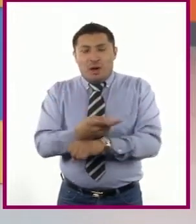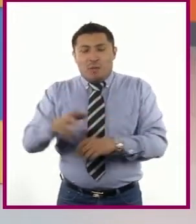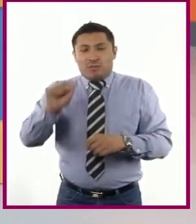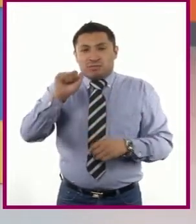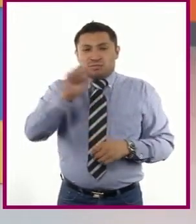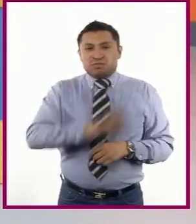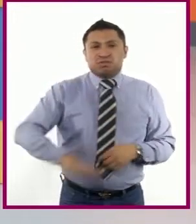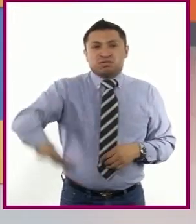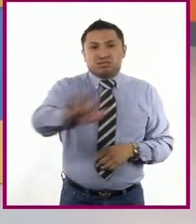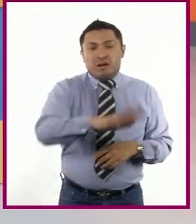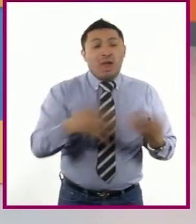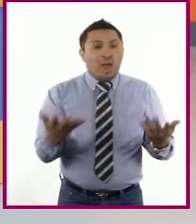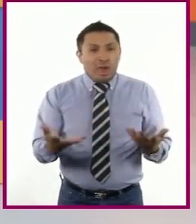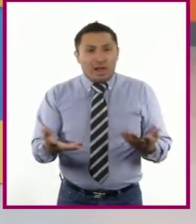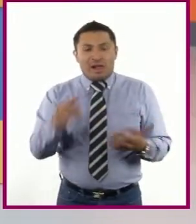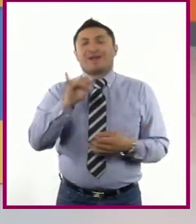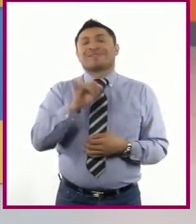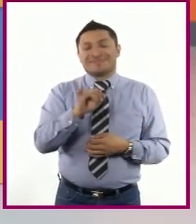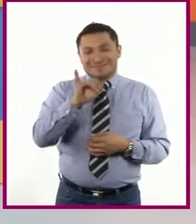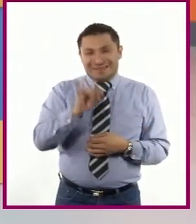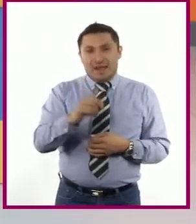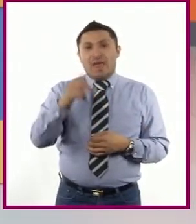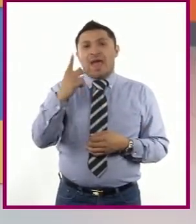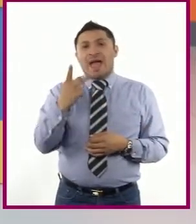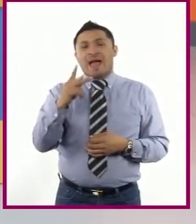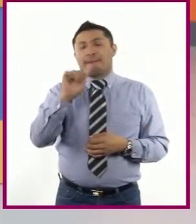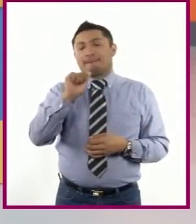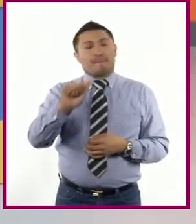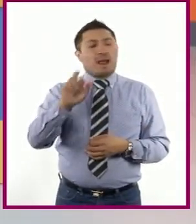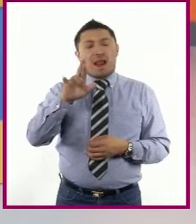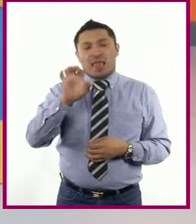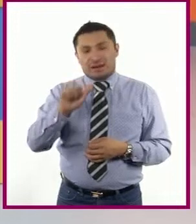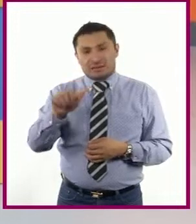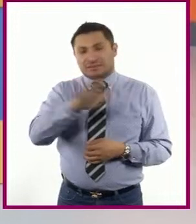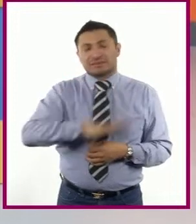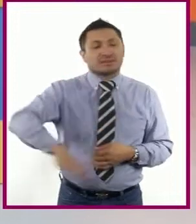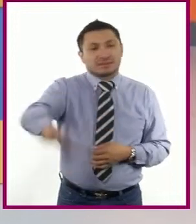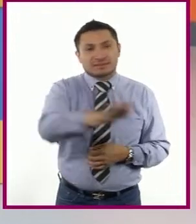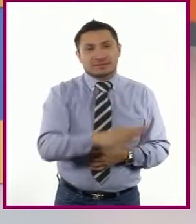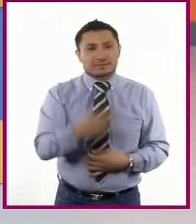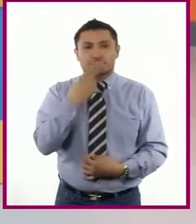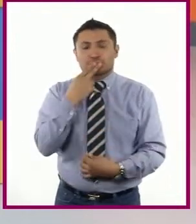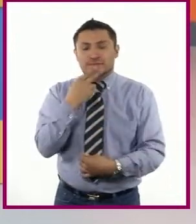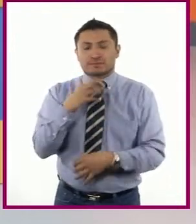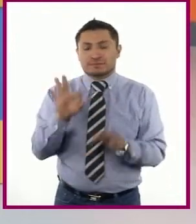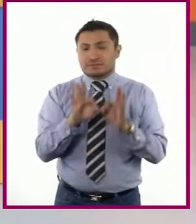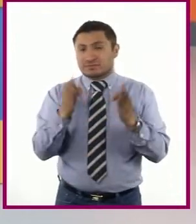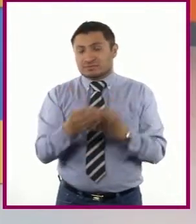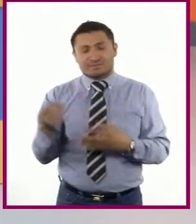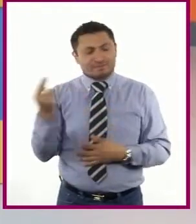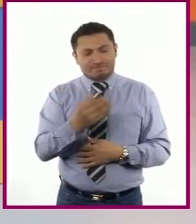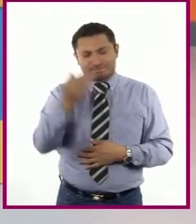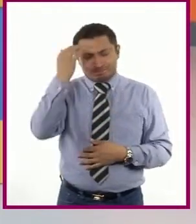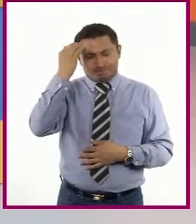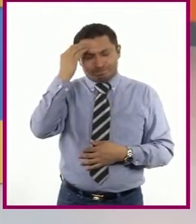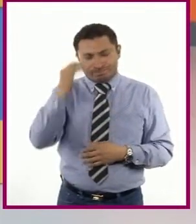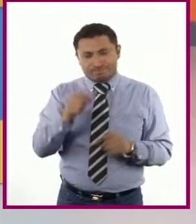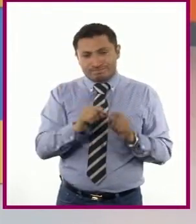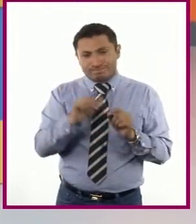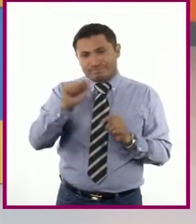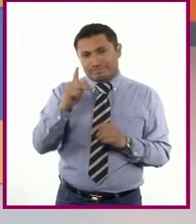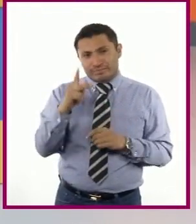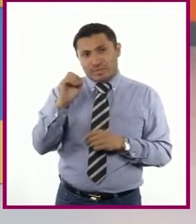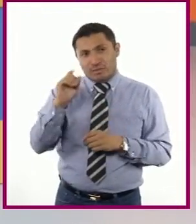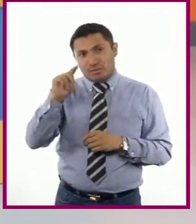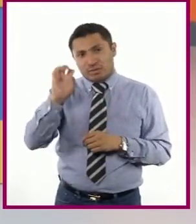área? Exactamente, para el caso del área, la aplicación de la fórmula requiere conocer la medida del apotema.